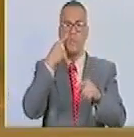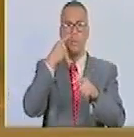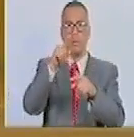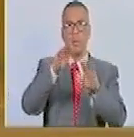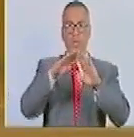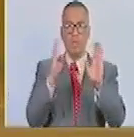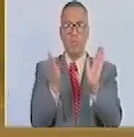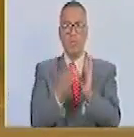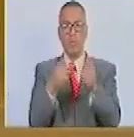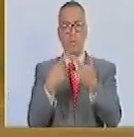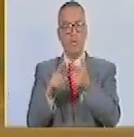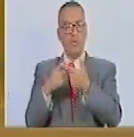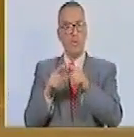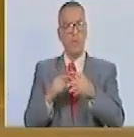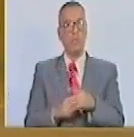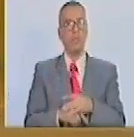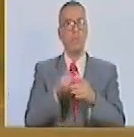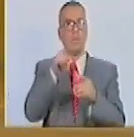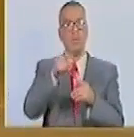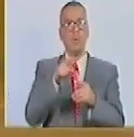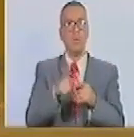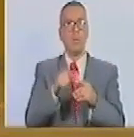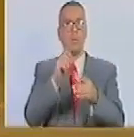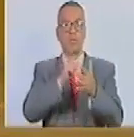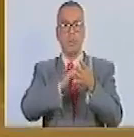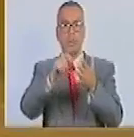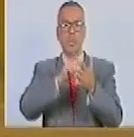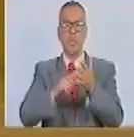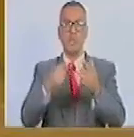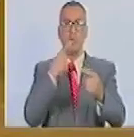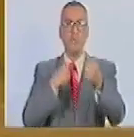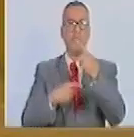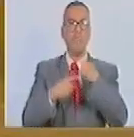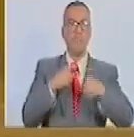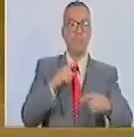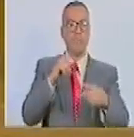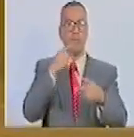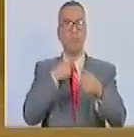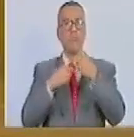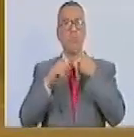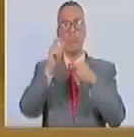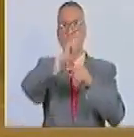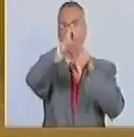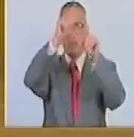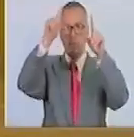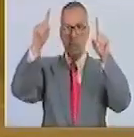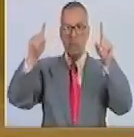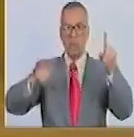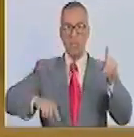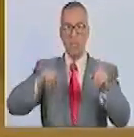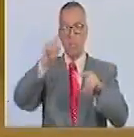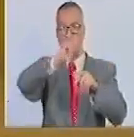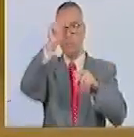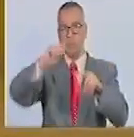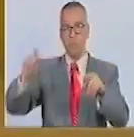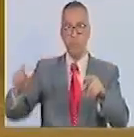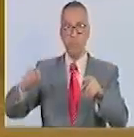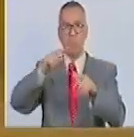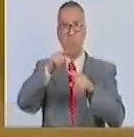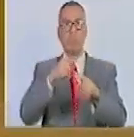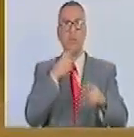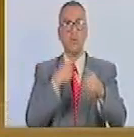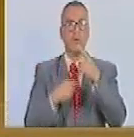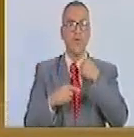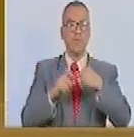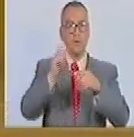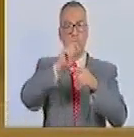mundo de otras maneras. Allí con sus marcadores de colores, yo me acuerdo sus marcadores y un mapa grandote que él rayaba. Y rayando